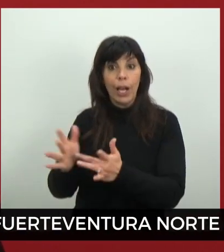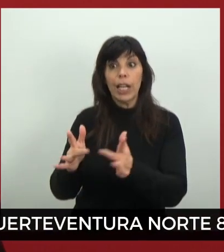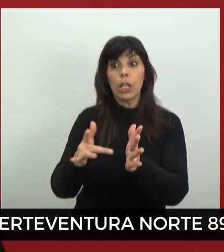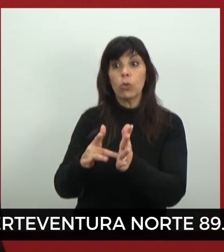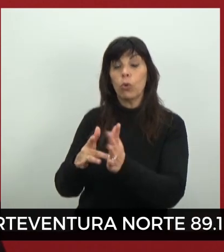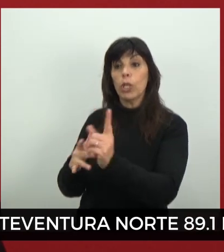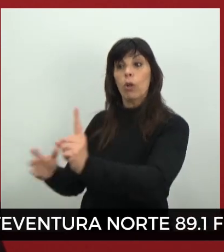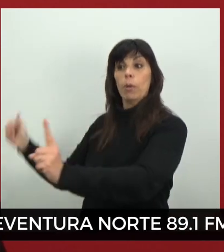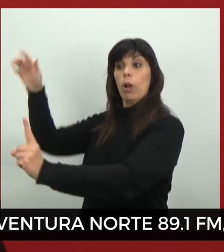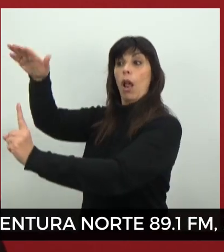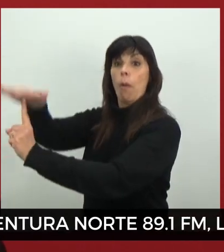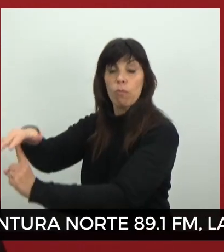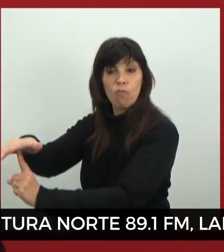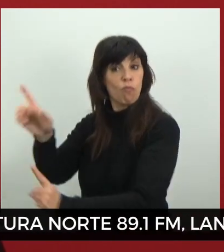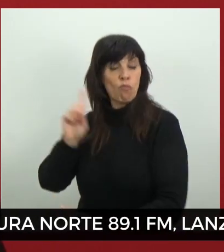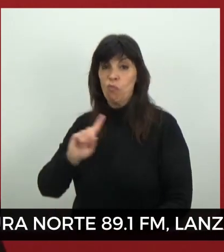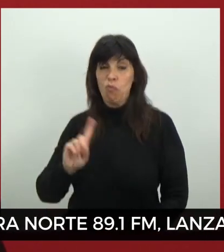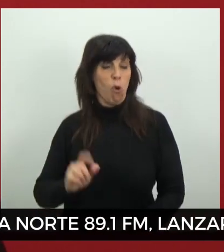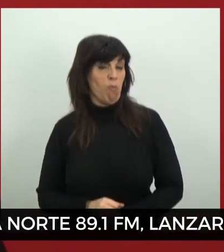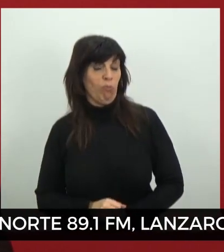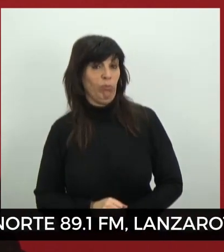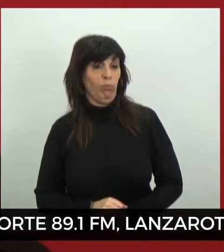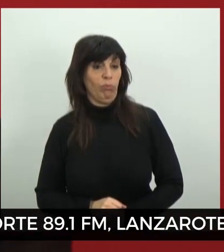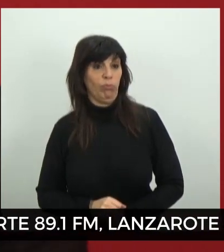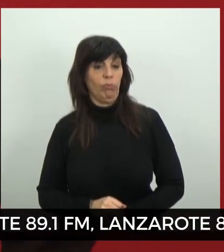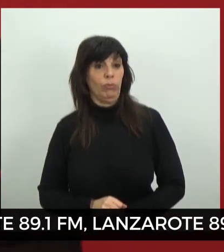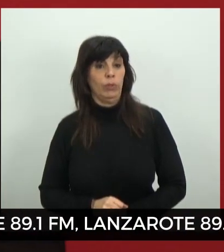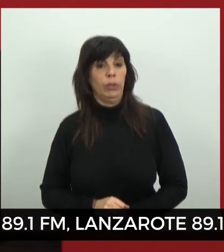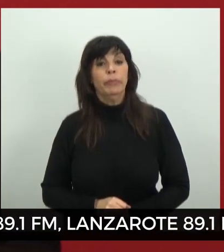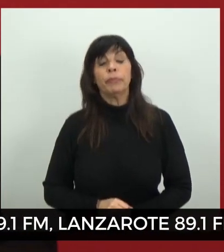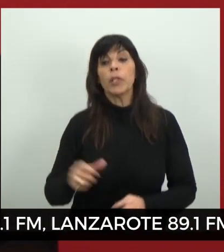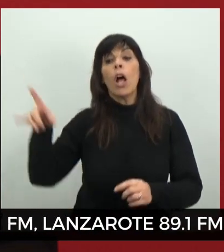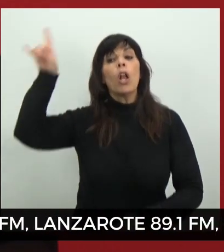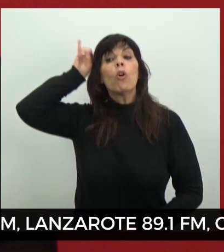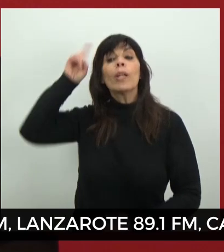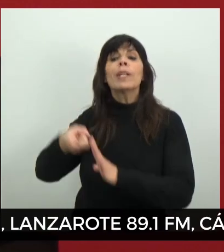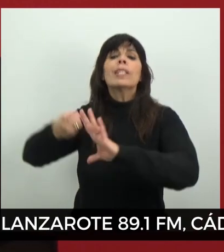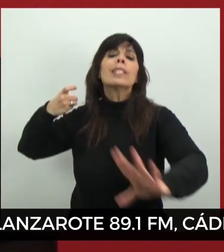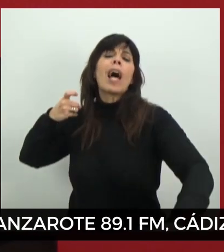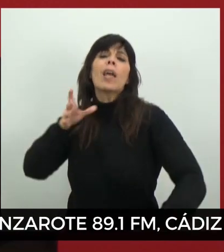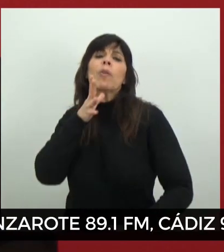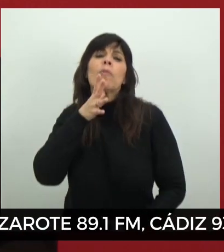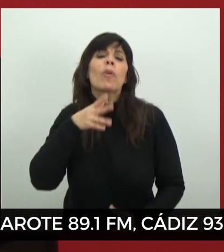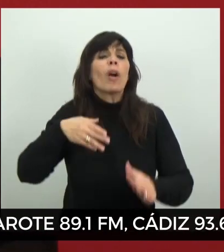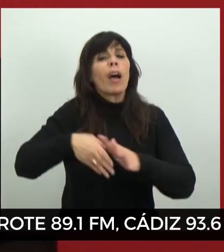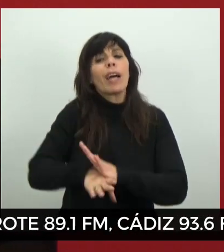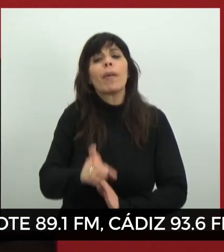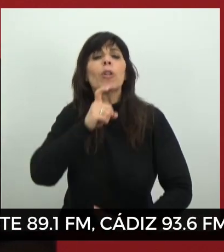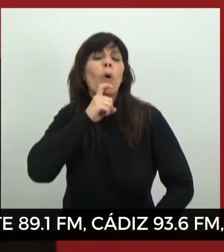manos. Ellos salen, y déjame darte un buen ejemplo, en Mateo 8, versículo 16,